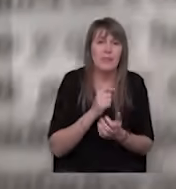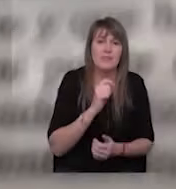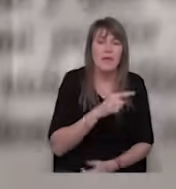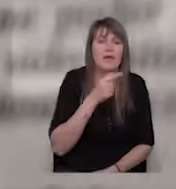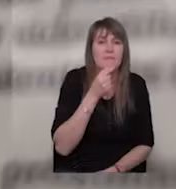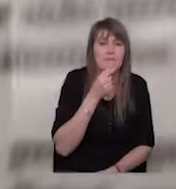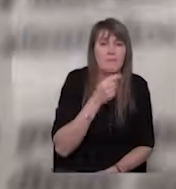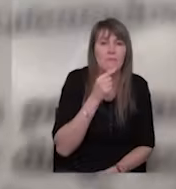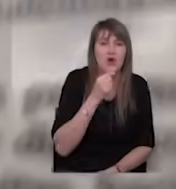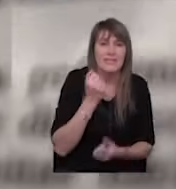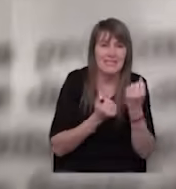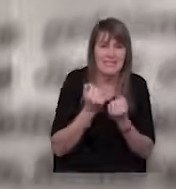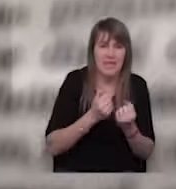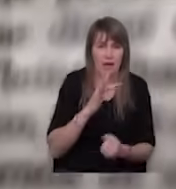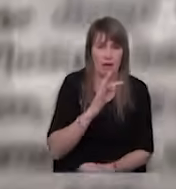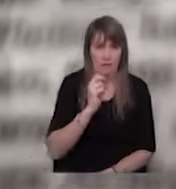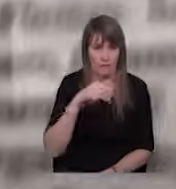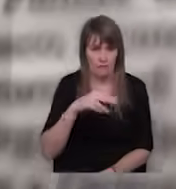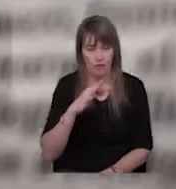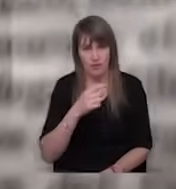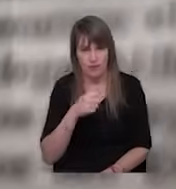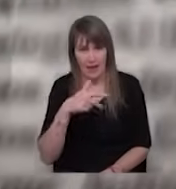del Departamento 4.